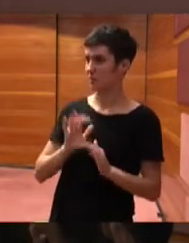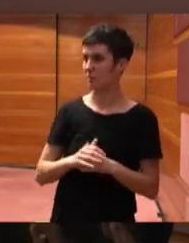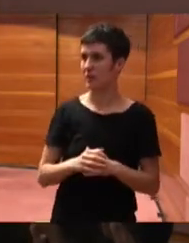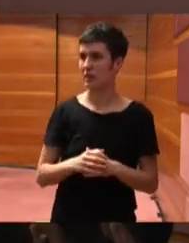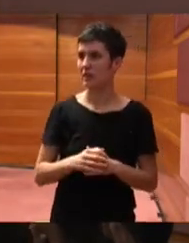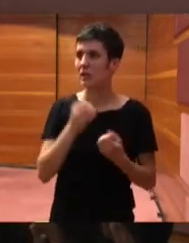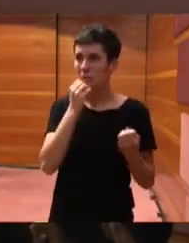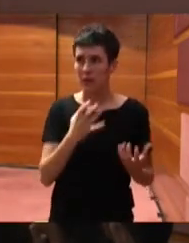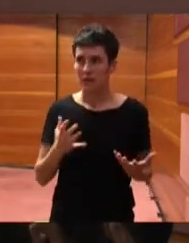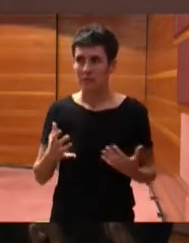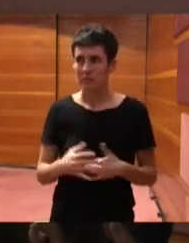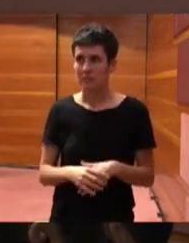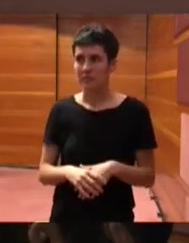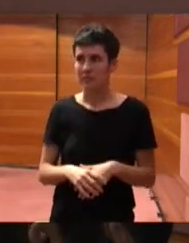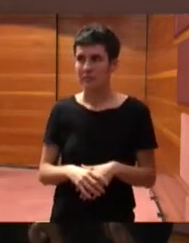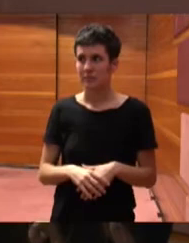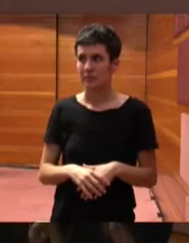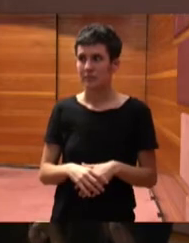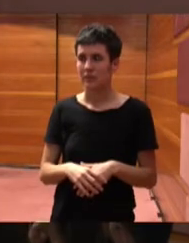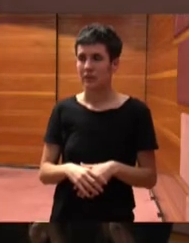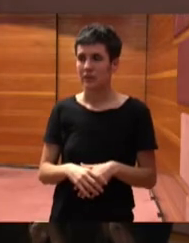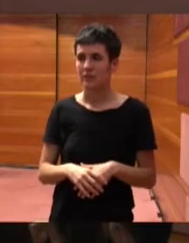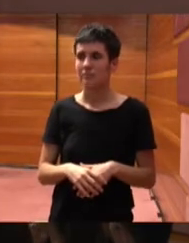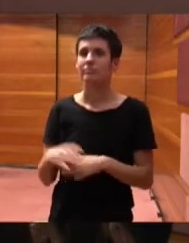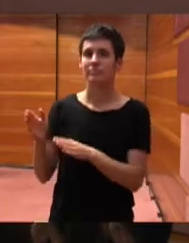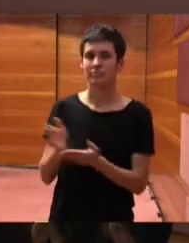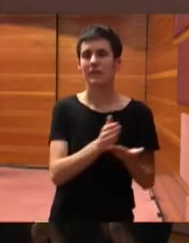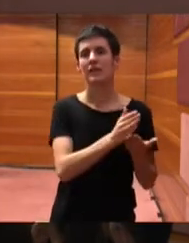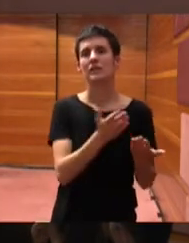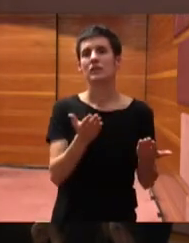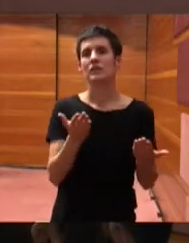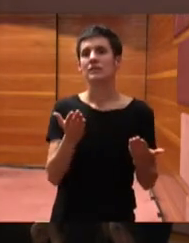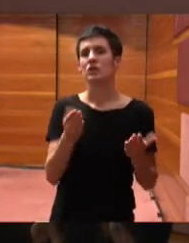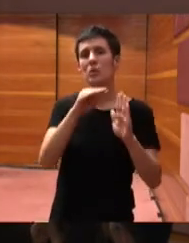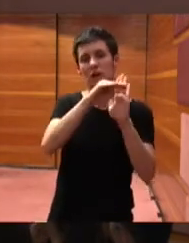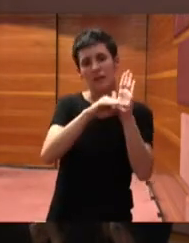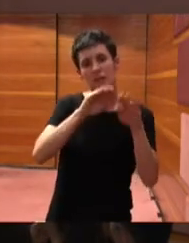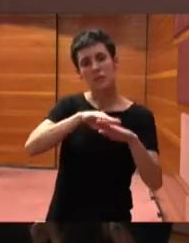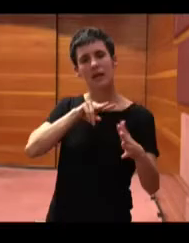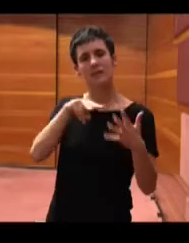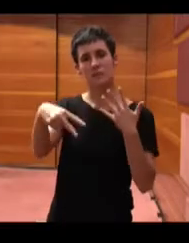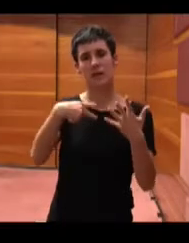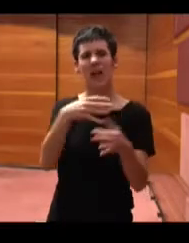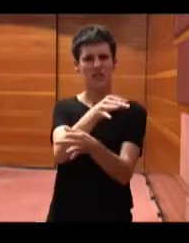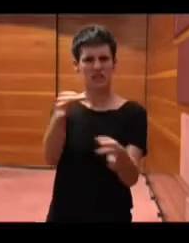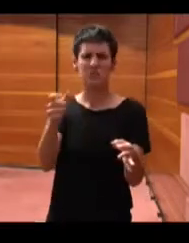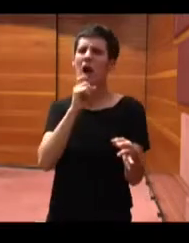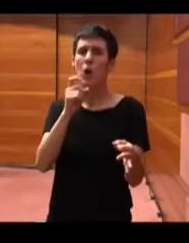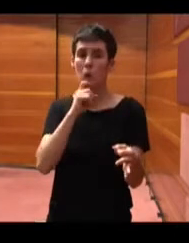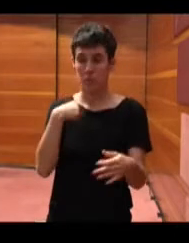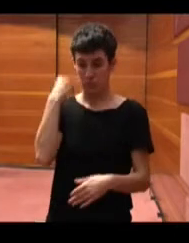Bien. Vamos a pasar a seguir. Por lo tanto, algunos criterios para que un portal de transparencia sea efectivo. Pues a mí me